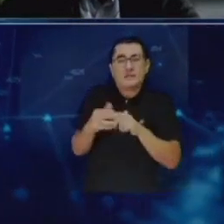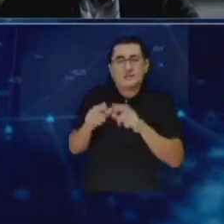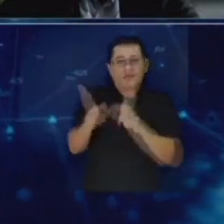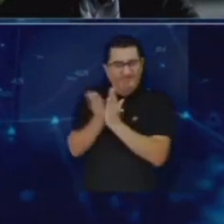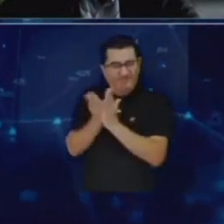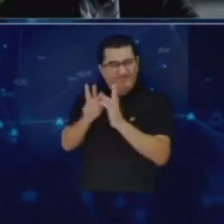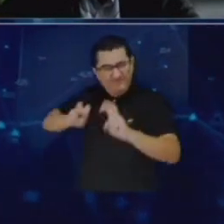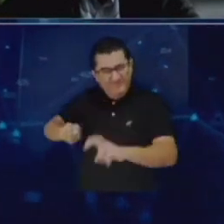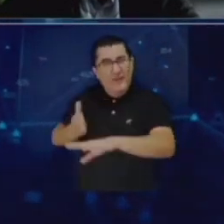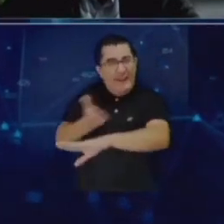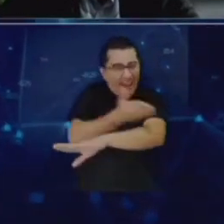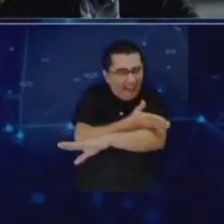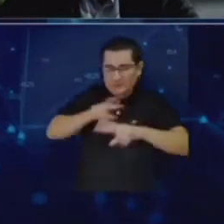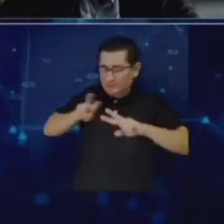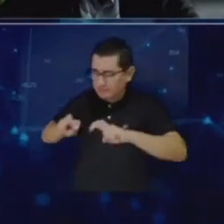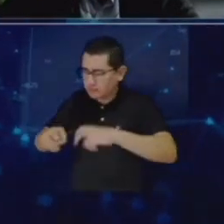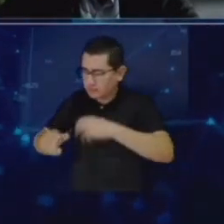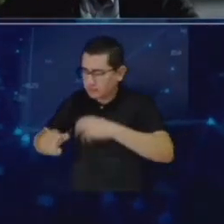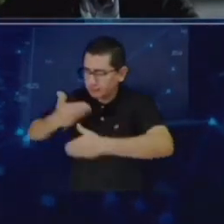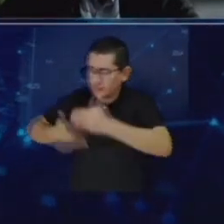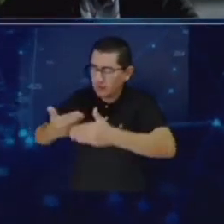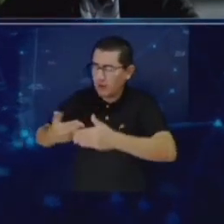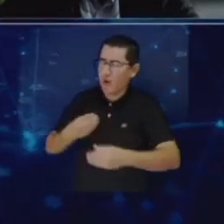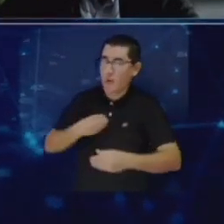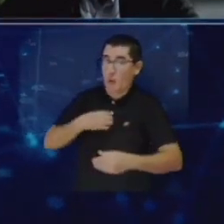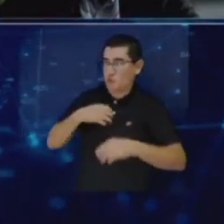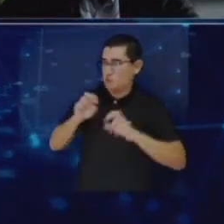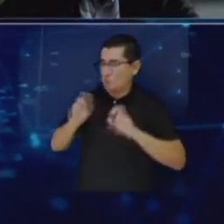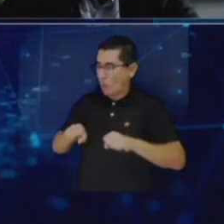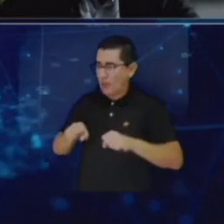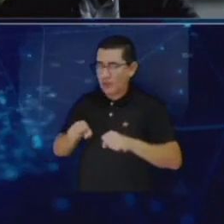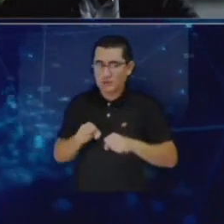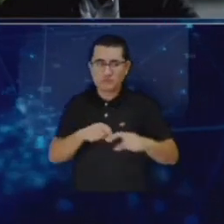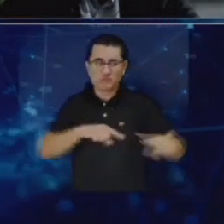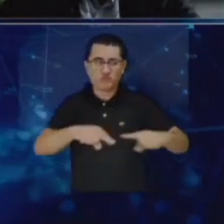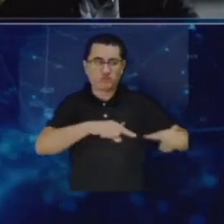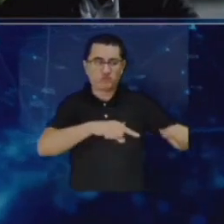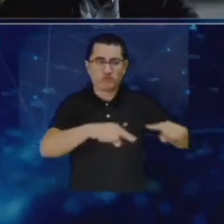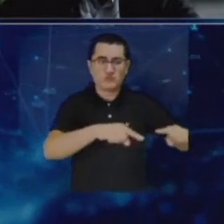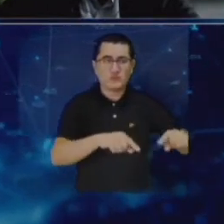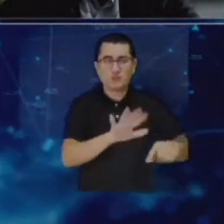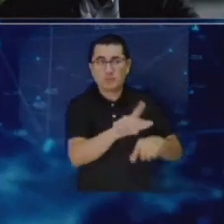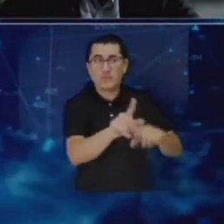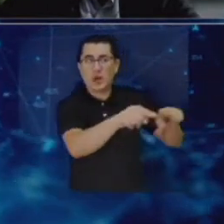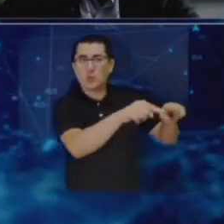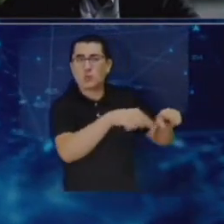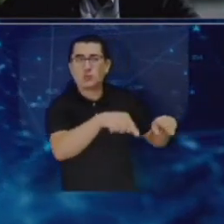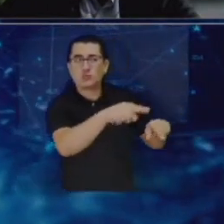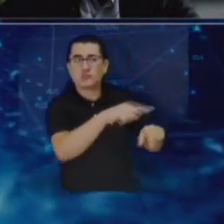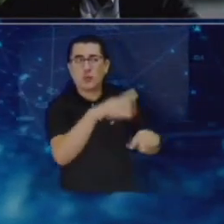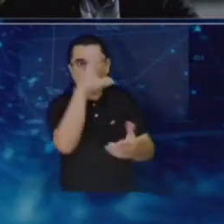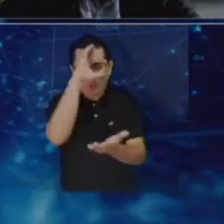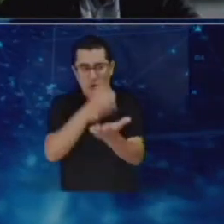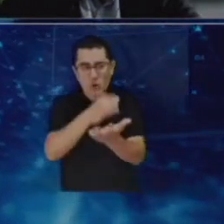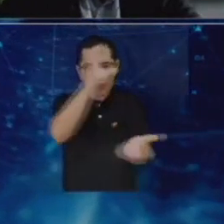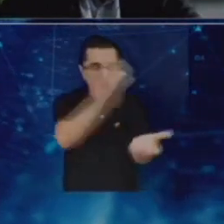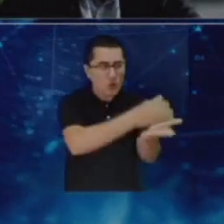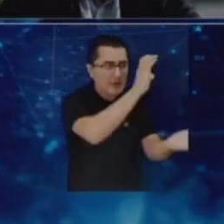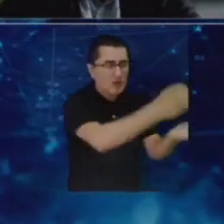en esta oportunidad, también las administraciones de CITEL han presentado algunos puntos de vista,